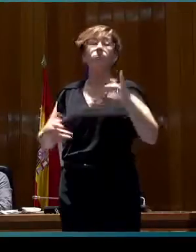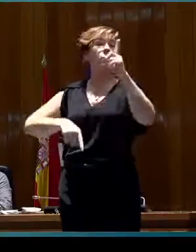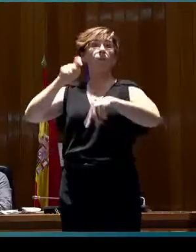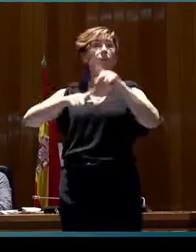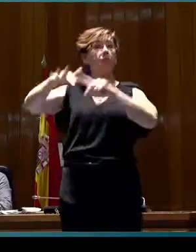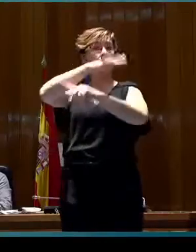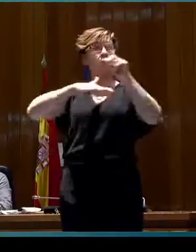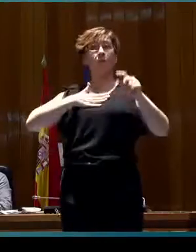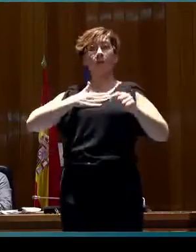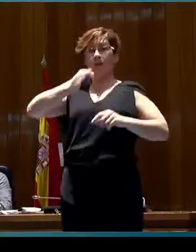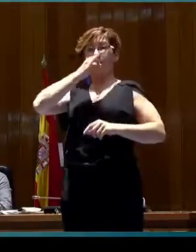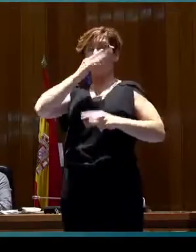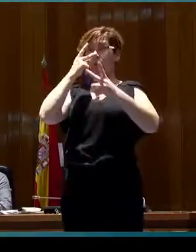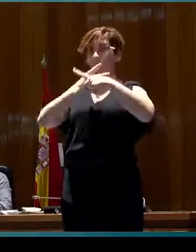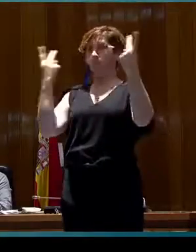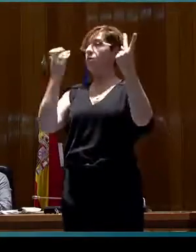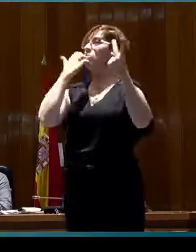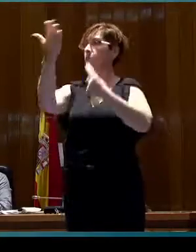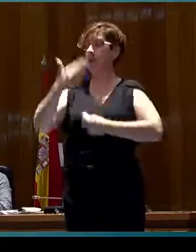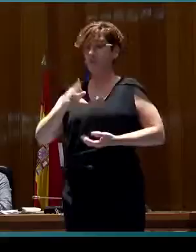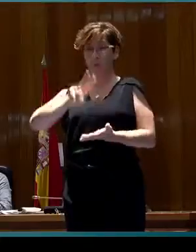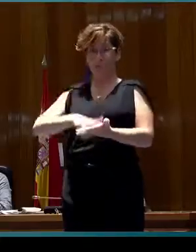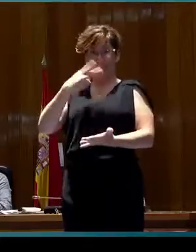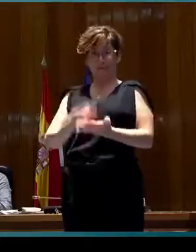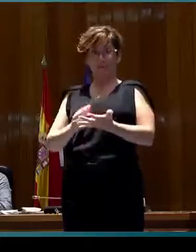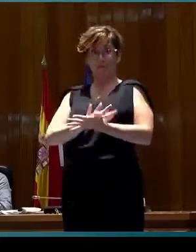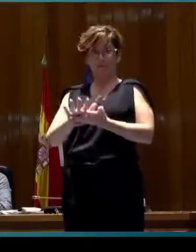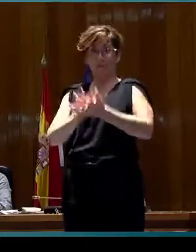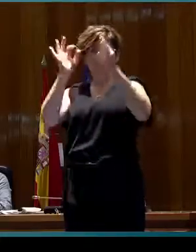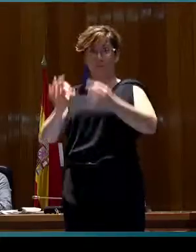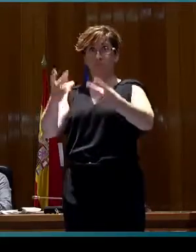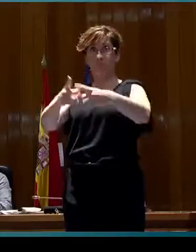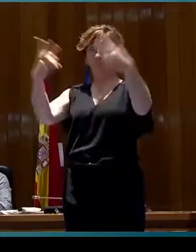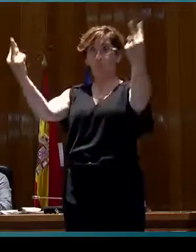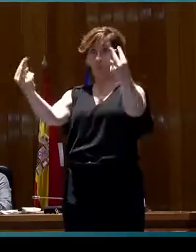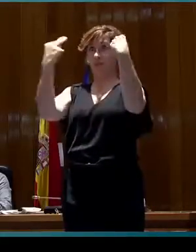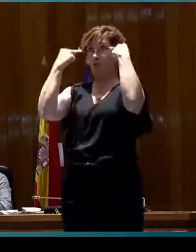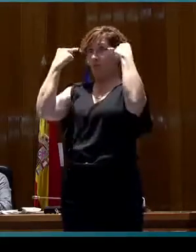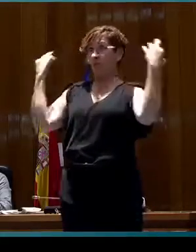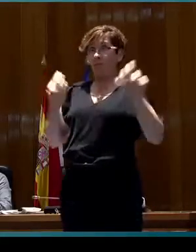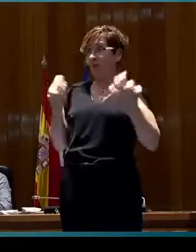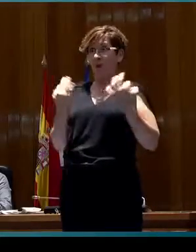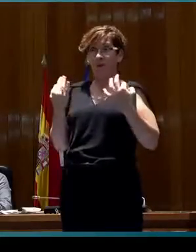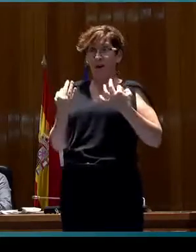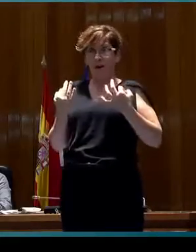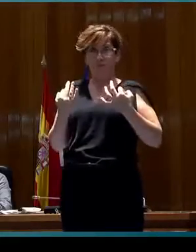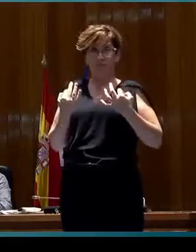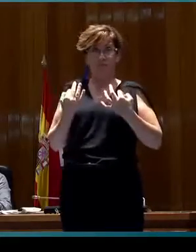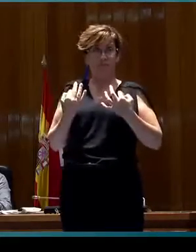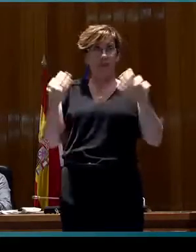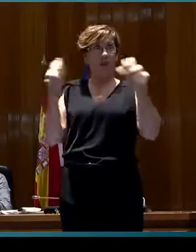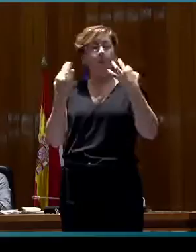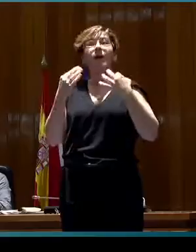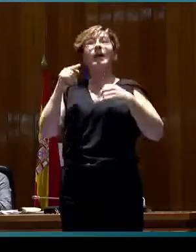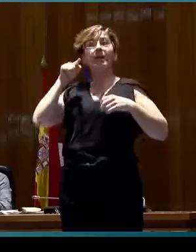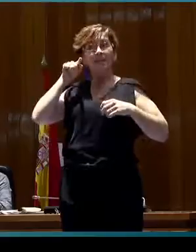evidente que los intérpretes de lengua de signos se tienen que exponer de manera pública, por decirlo de alguna forma, y eso hace que haya un mayor